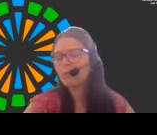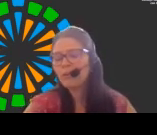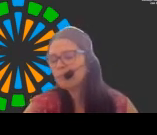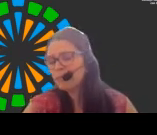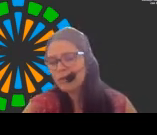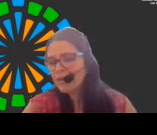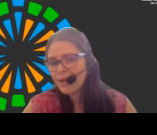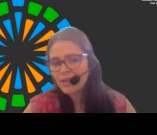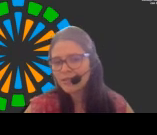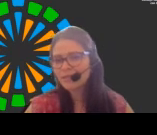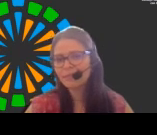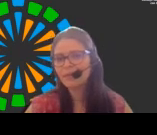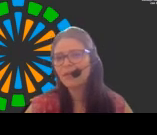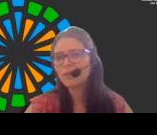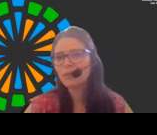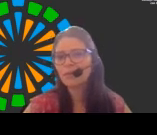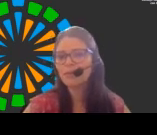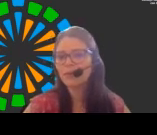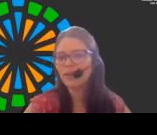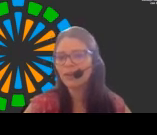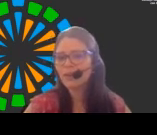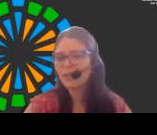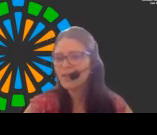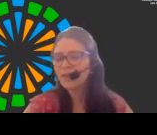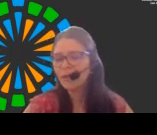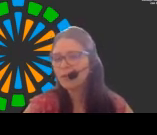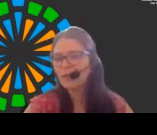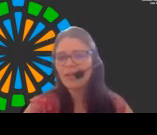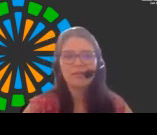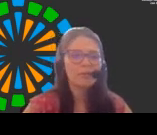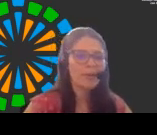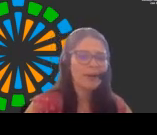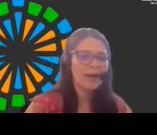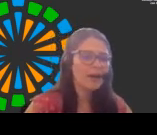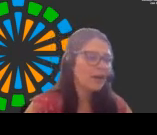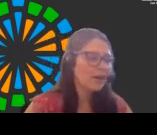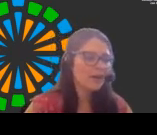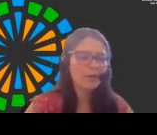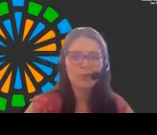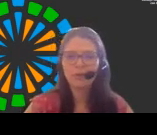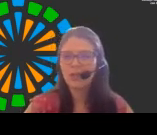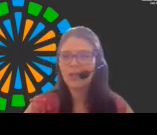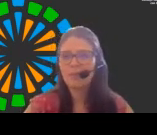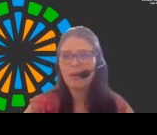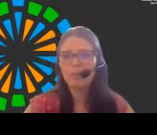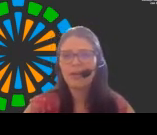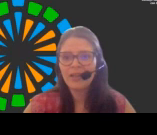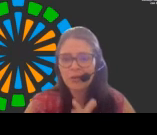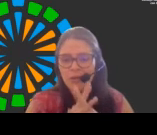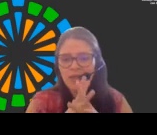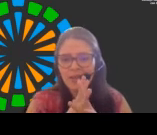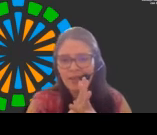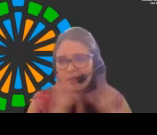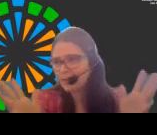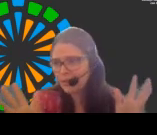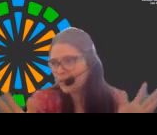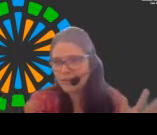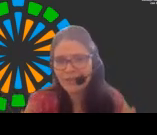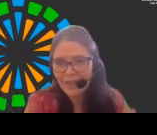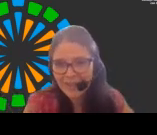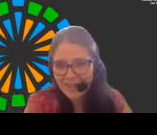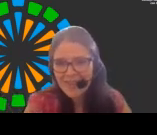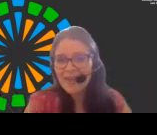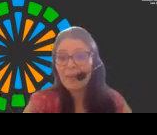99% muy muy rara vez verdad uno a uno le hacen una mala cara o Lo tratan mal por el hecho de